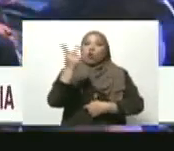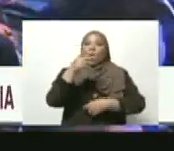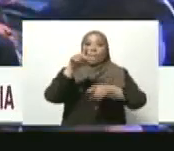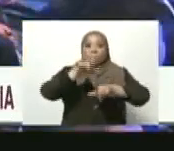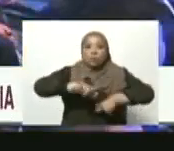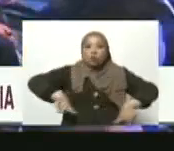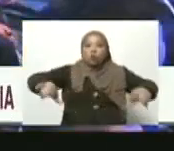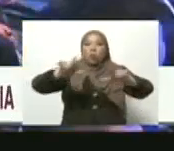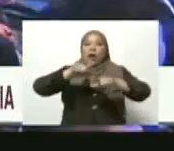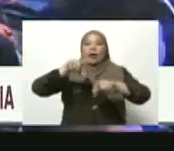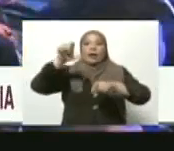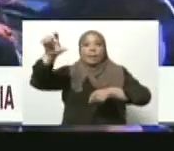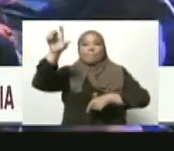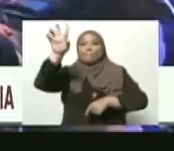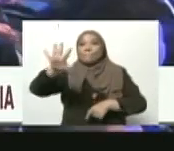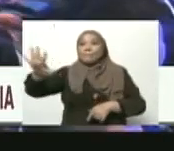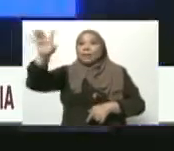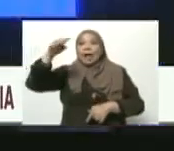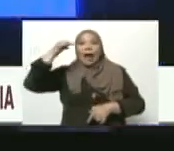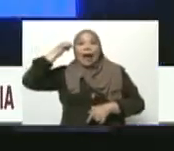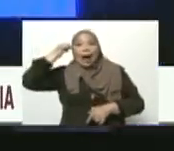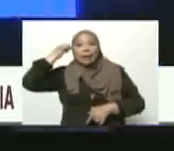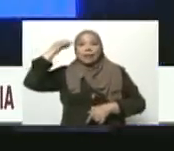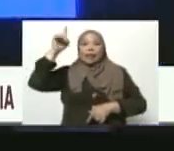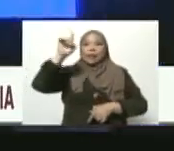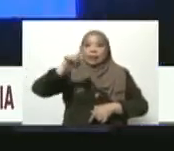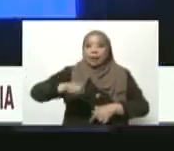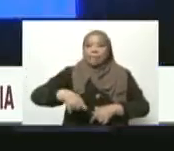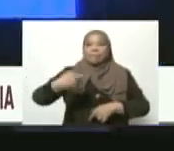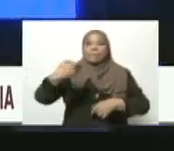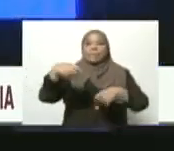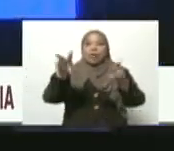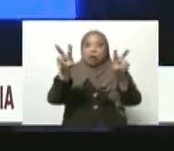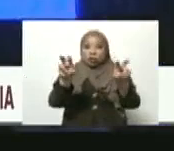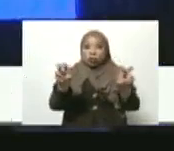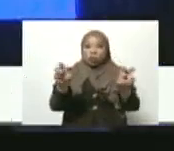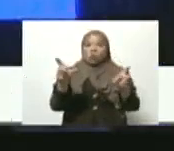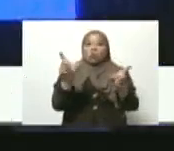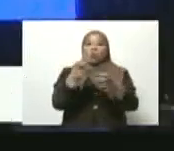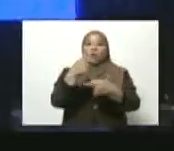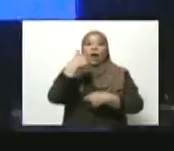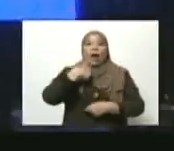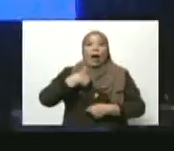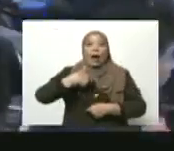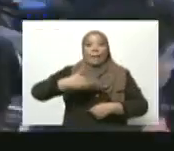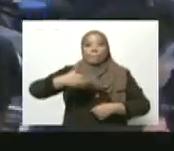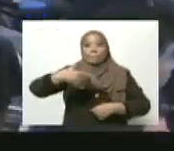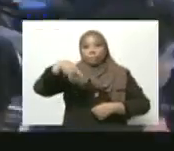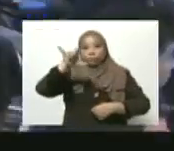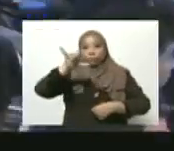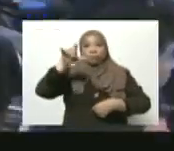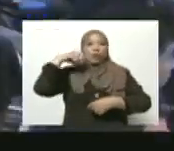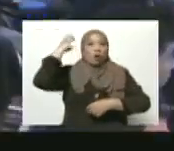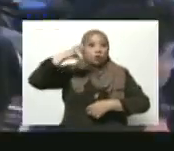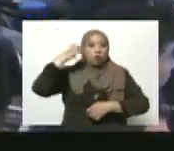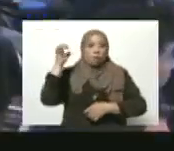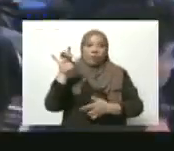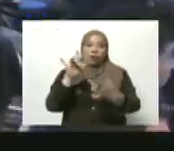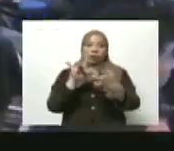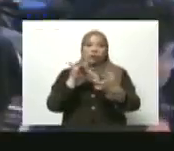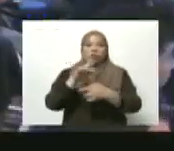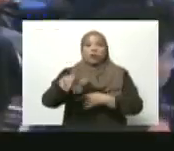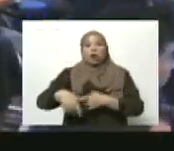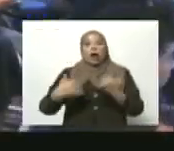en diferentes socios y venezuela es un pilar fundamental para la nueva economía precisamente tenemos el sonido de la vicepresidente